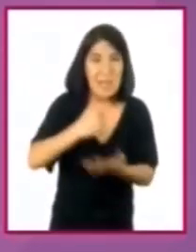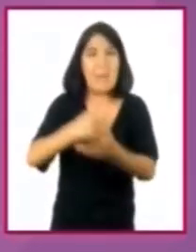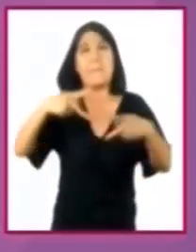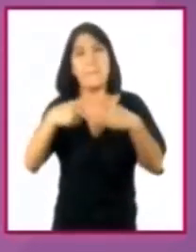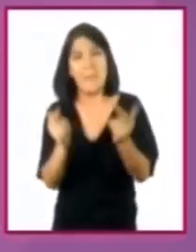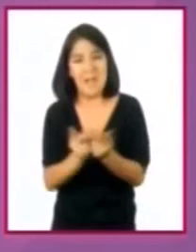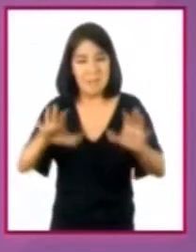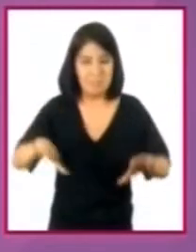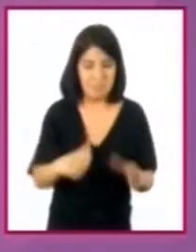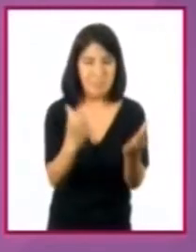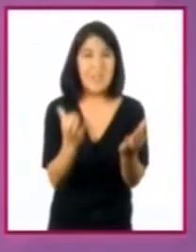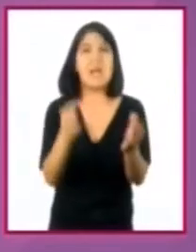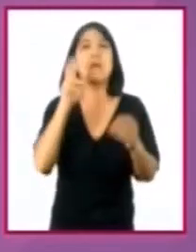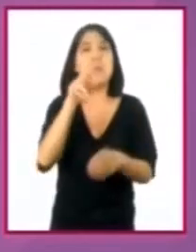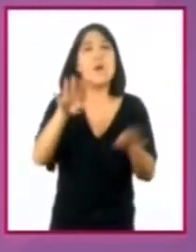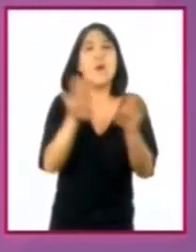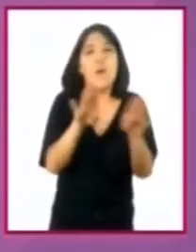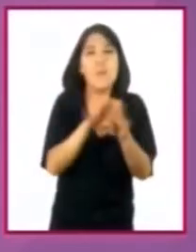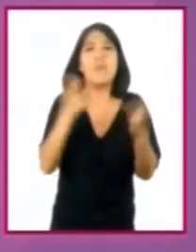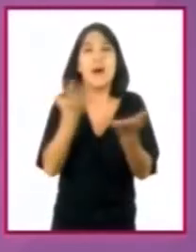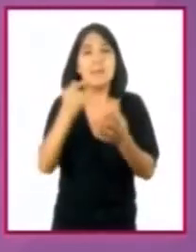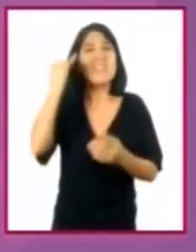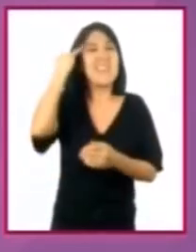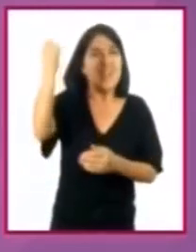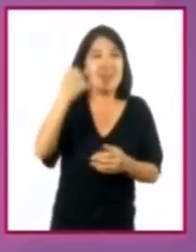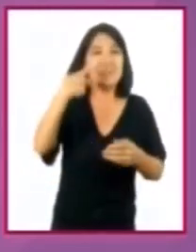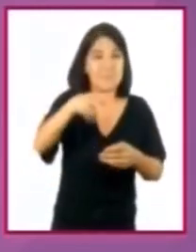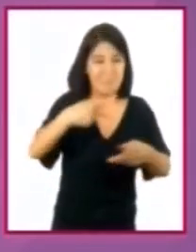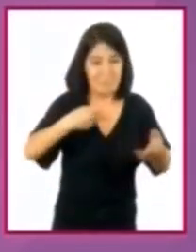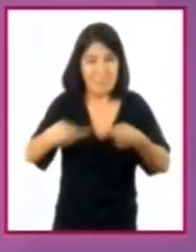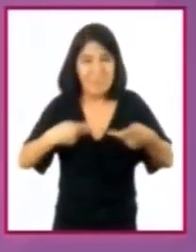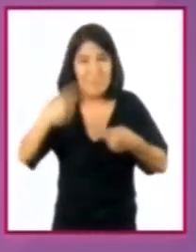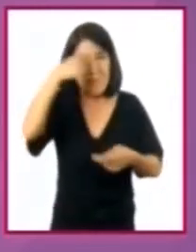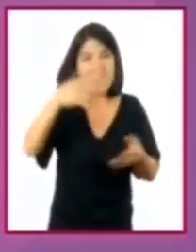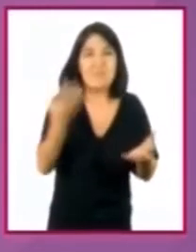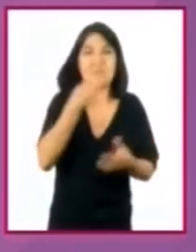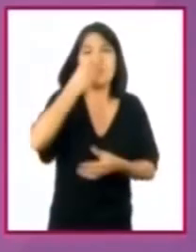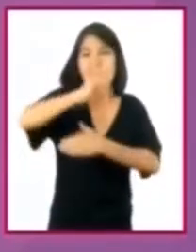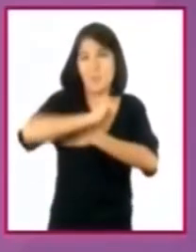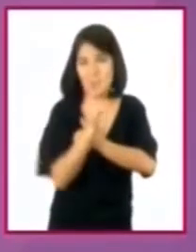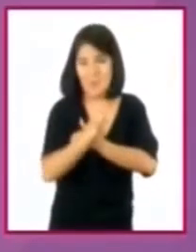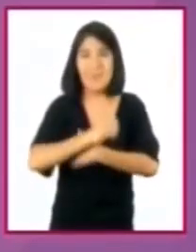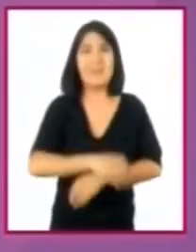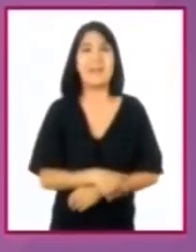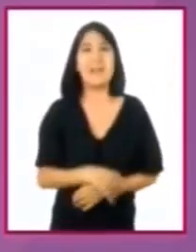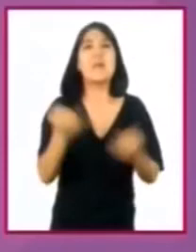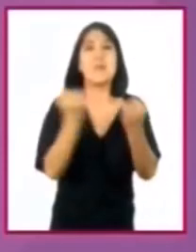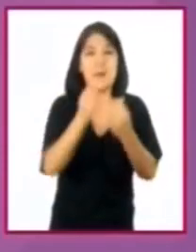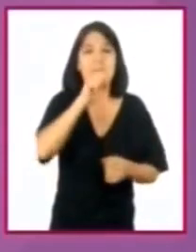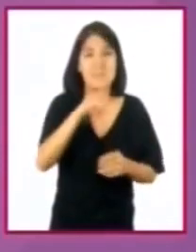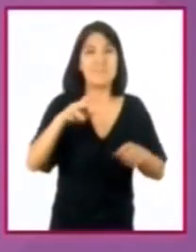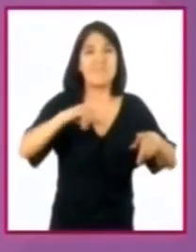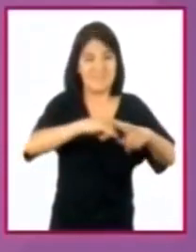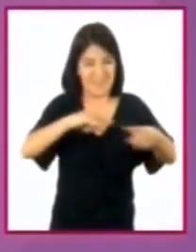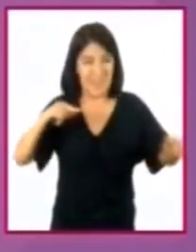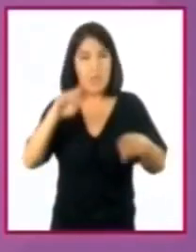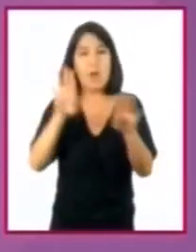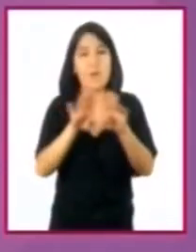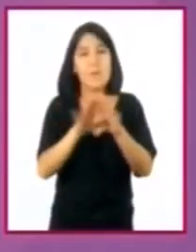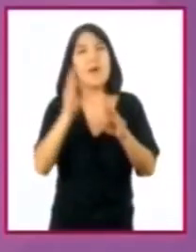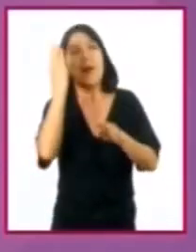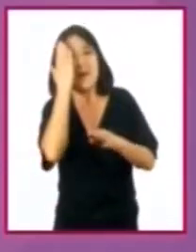ollas, brindan una idea sobre cómo preparaban y almacenaban sus alimentos. Algunos restos de petates me indican